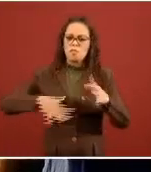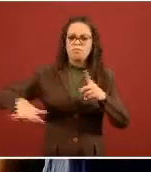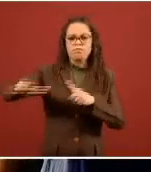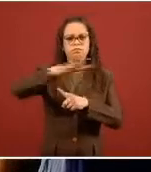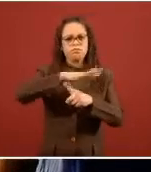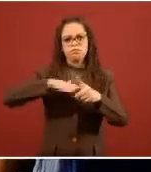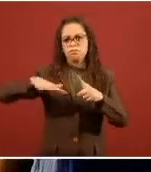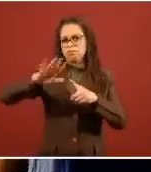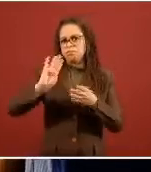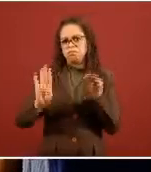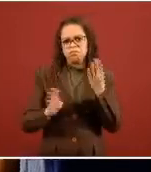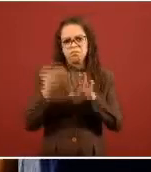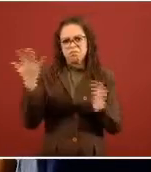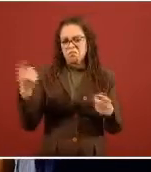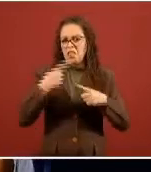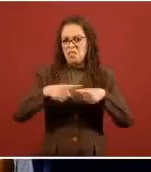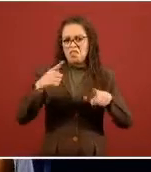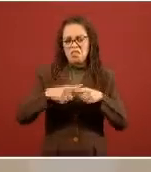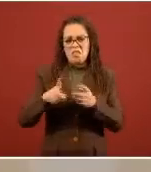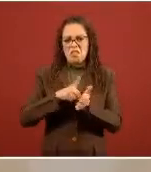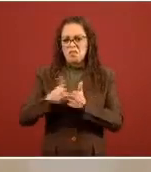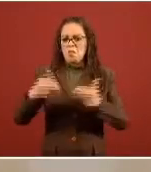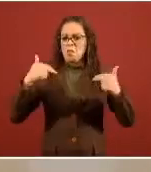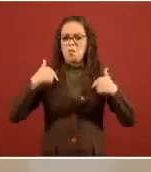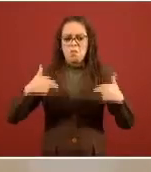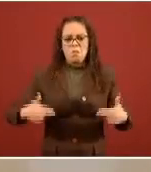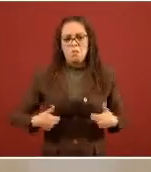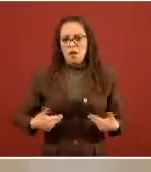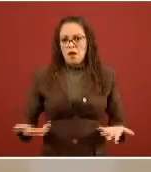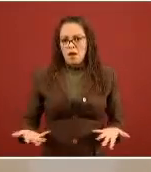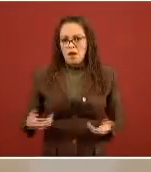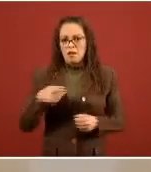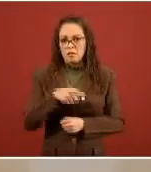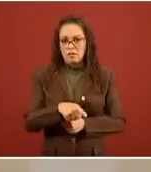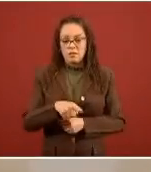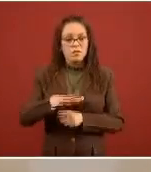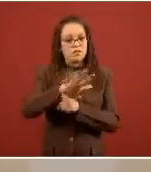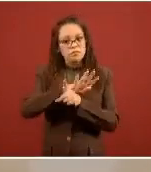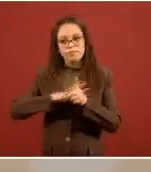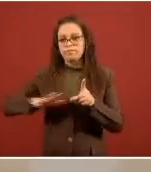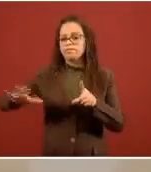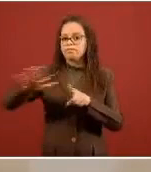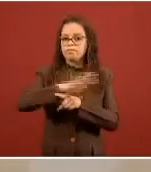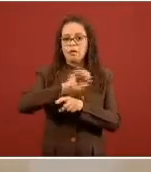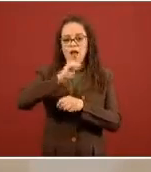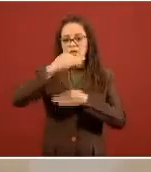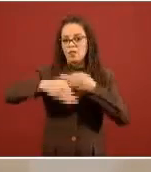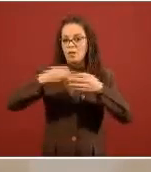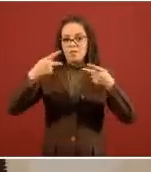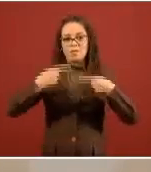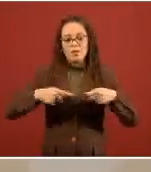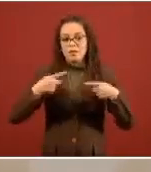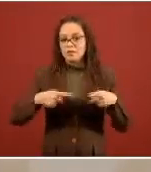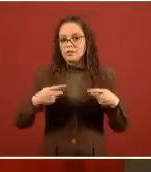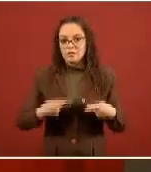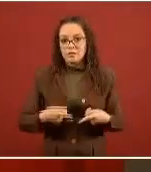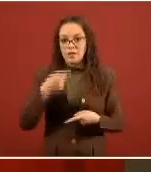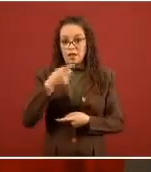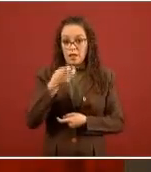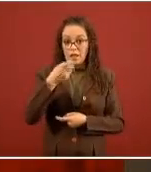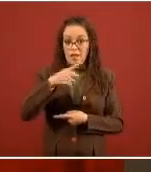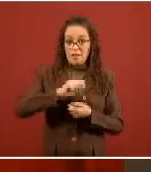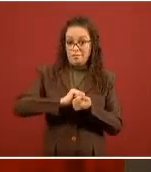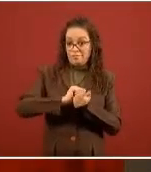Los distintos derechos humanos, como sabemos, son derechos universales de las personas, y en un momento dado traducir